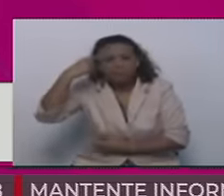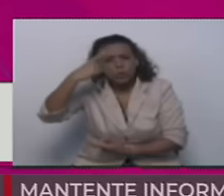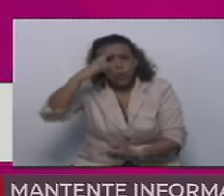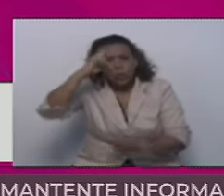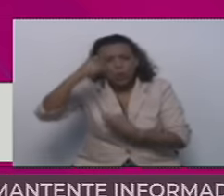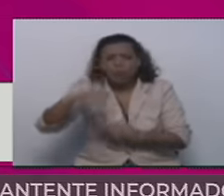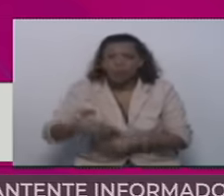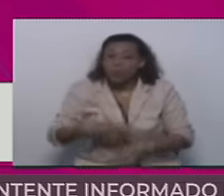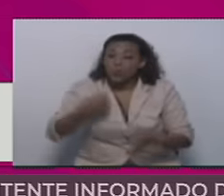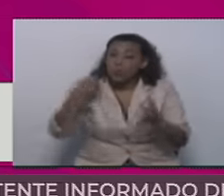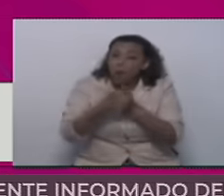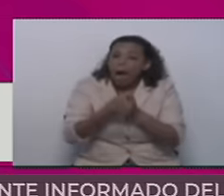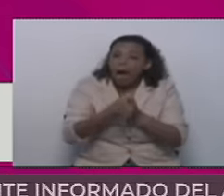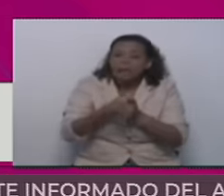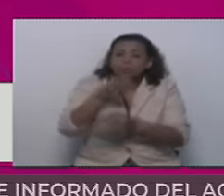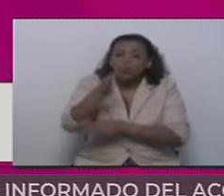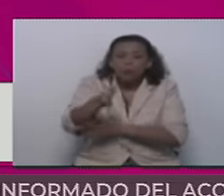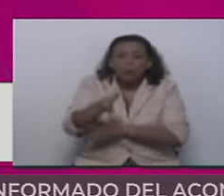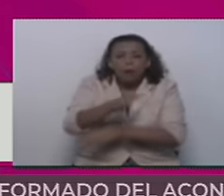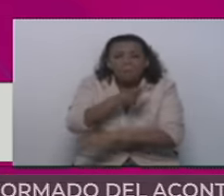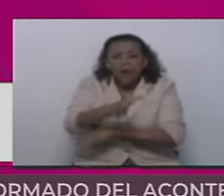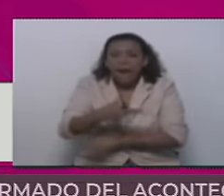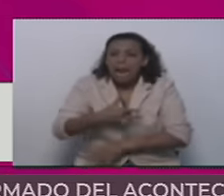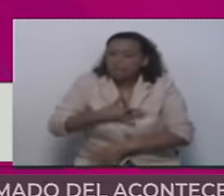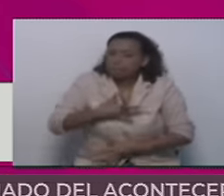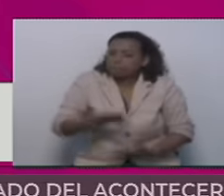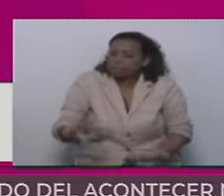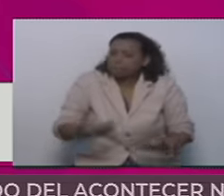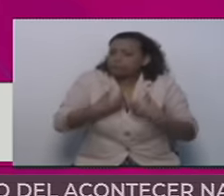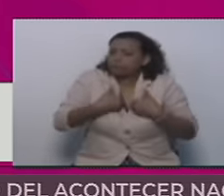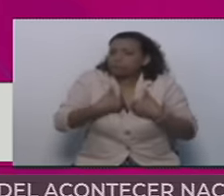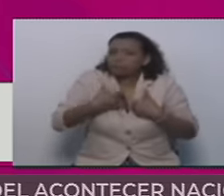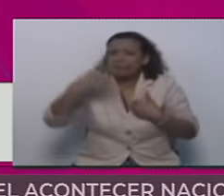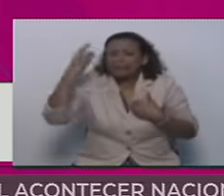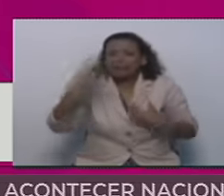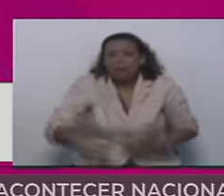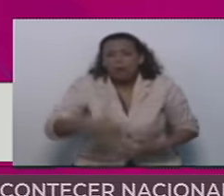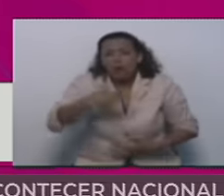El golpe, el lanzazo que sentimos, el dolor.